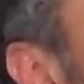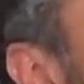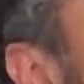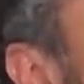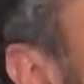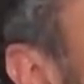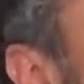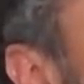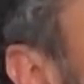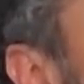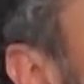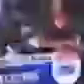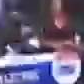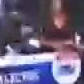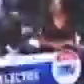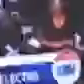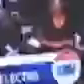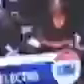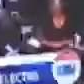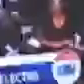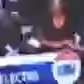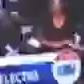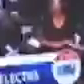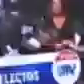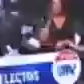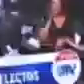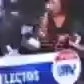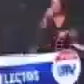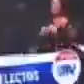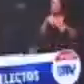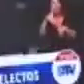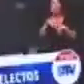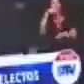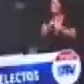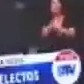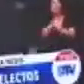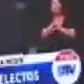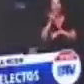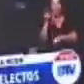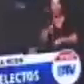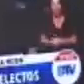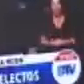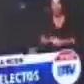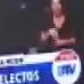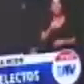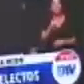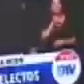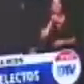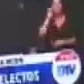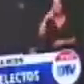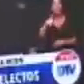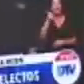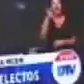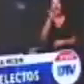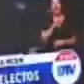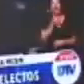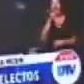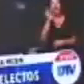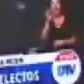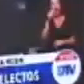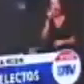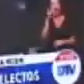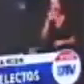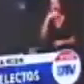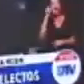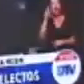Mario Negri igual, ¿no? Es casi una interna cordobesa, donde efectivamente, fíjense